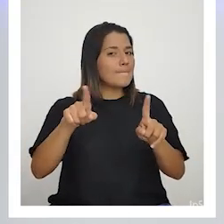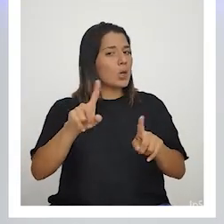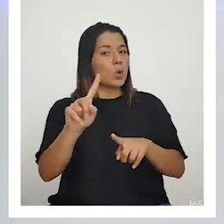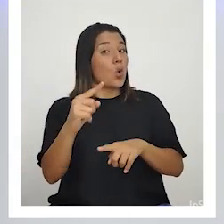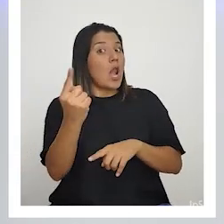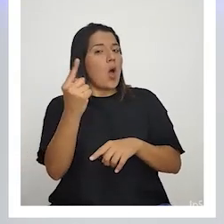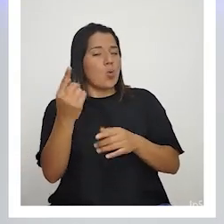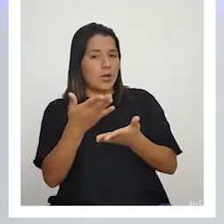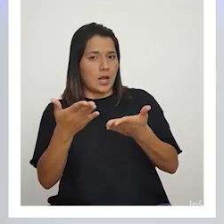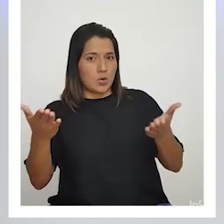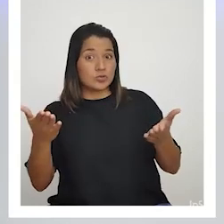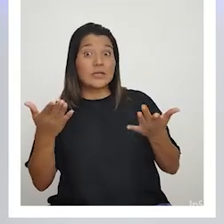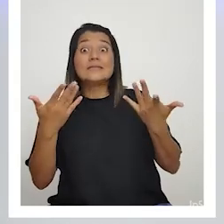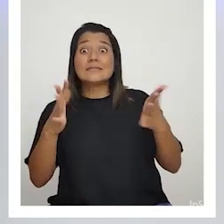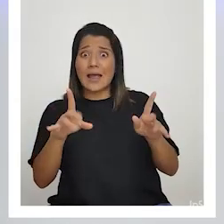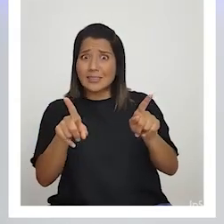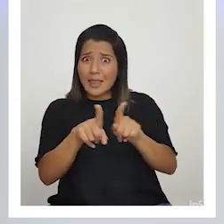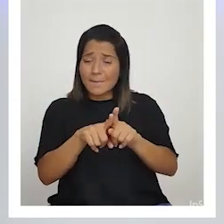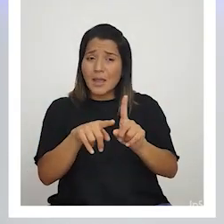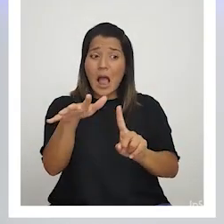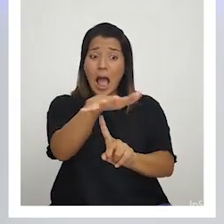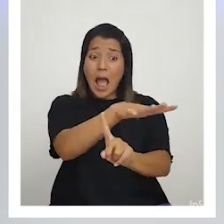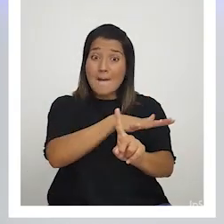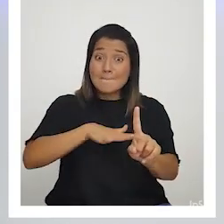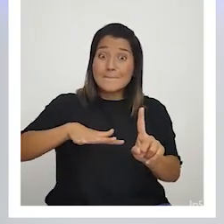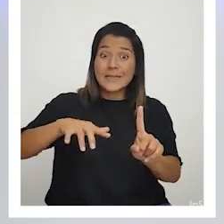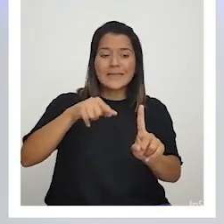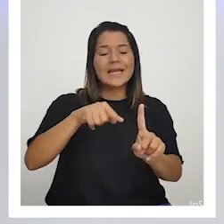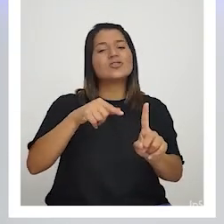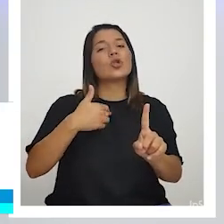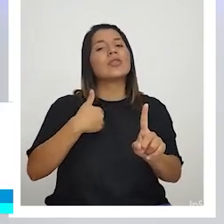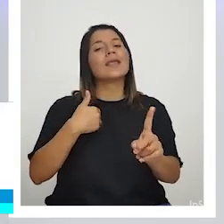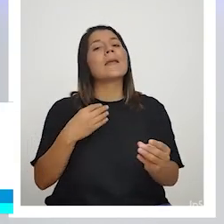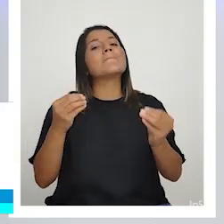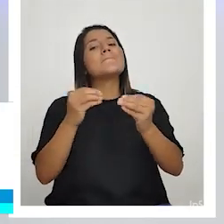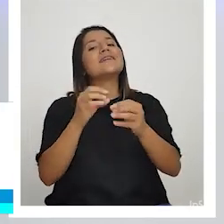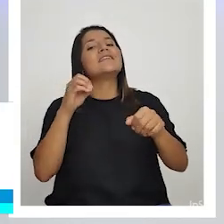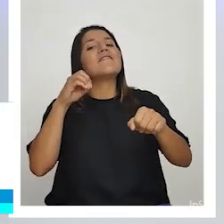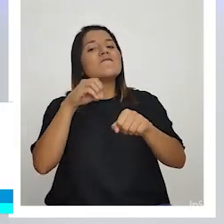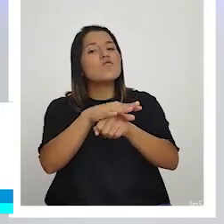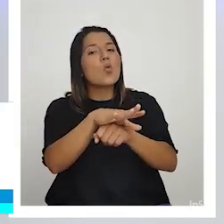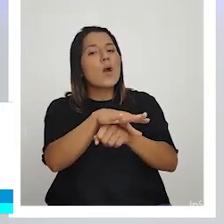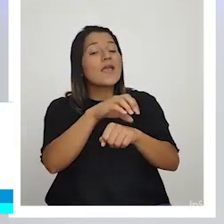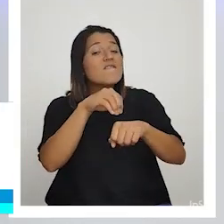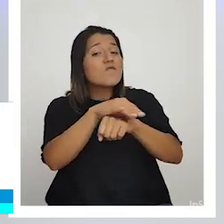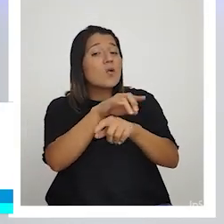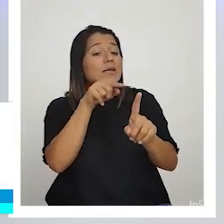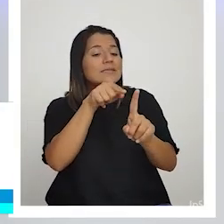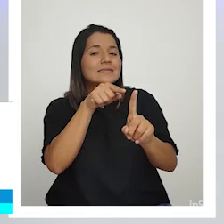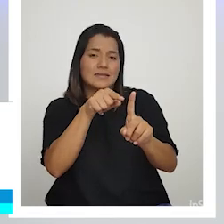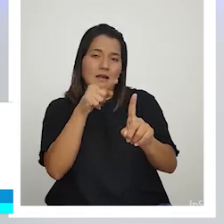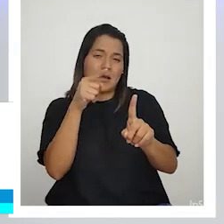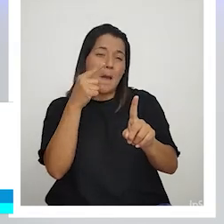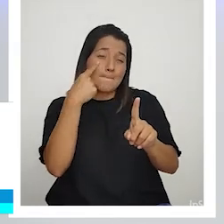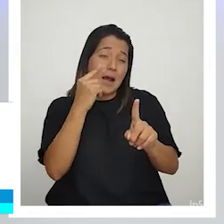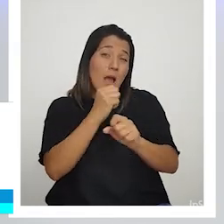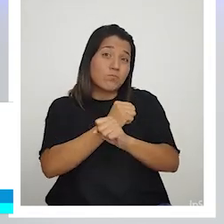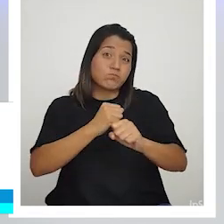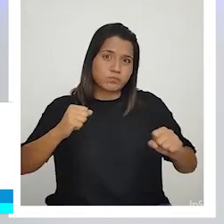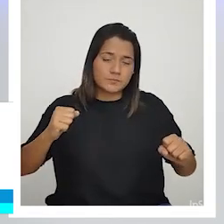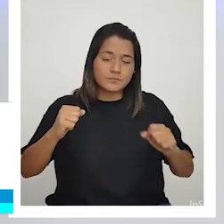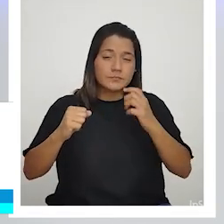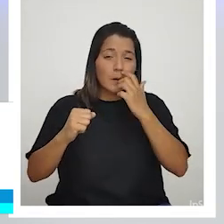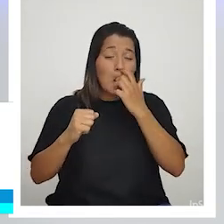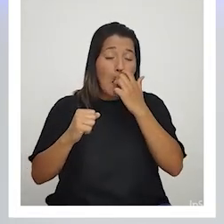factor ambiental influye más en que una persona tenga o no sobrepeso u obesidad. Entonces, de